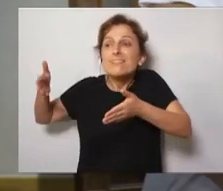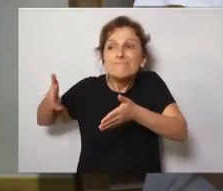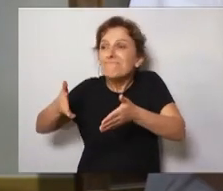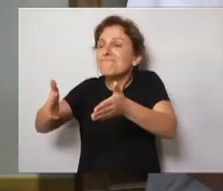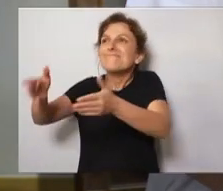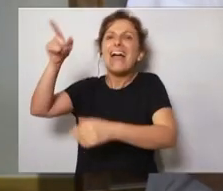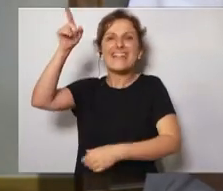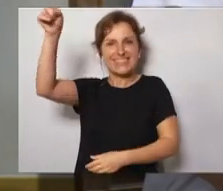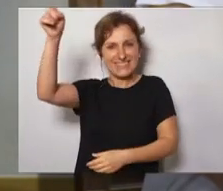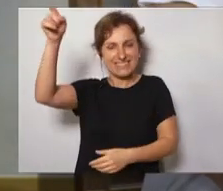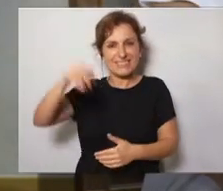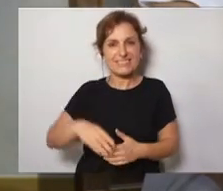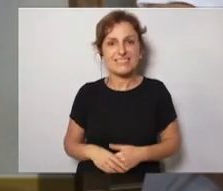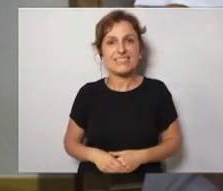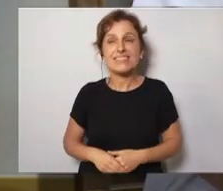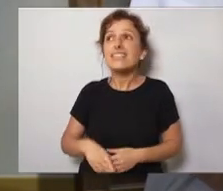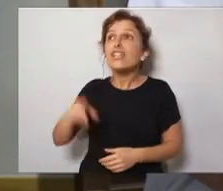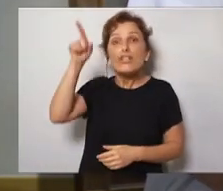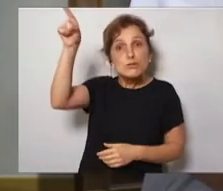porque mi calidad